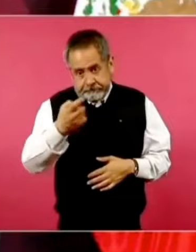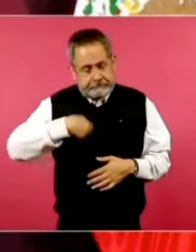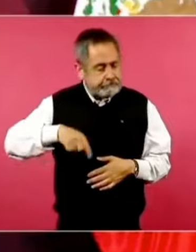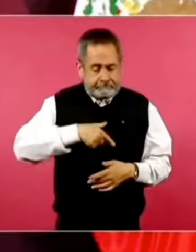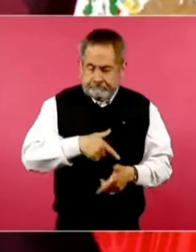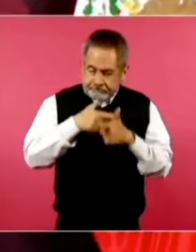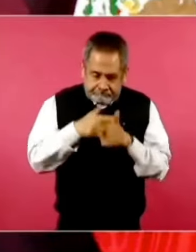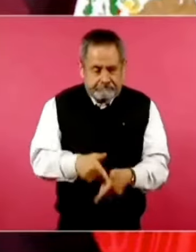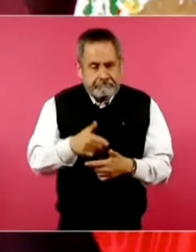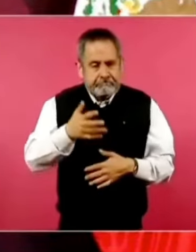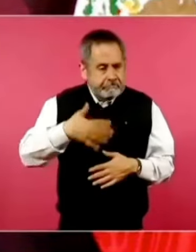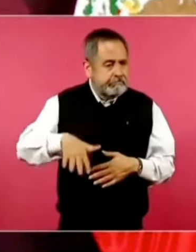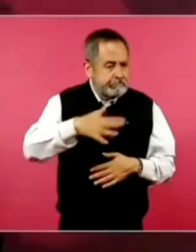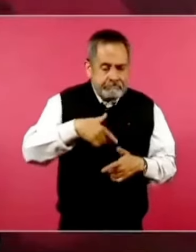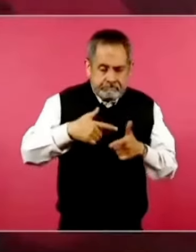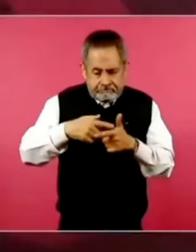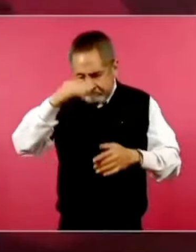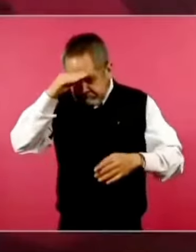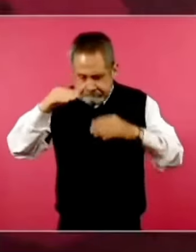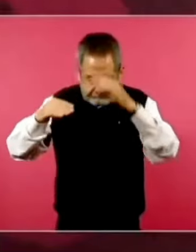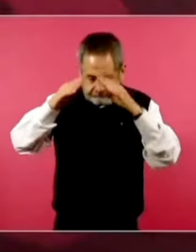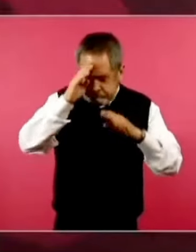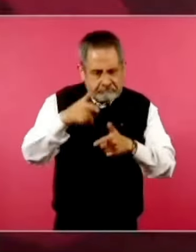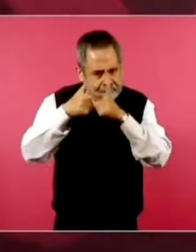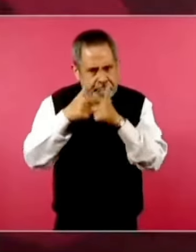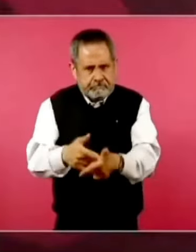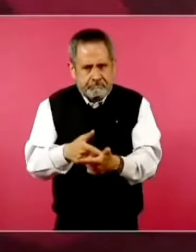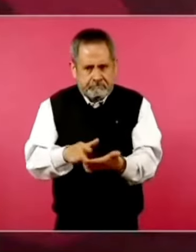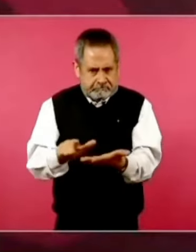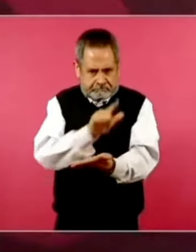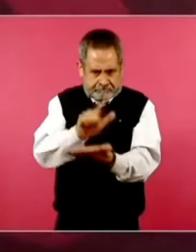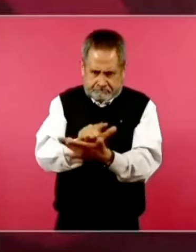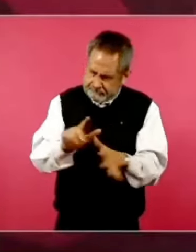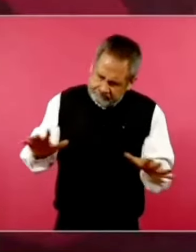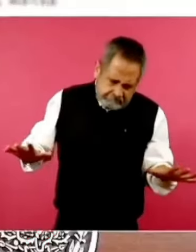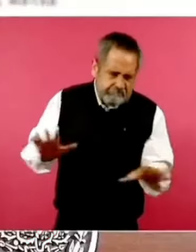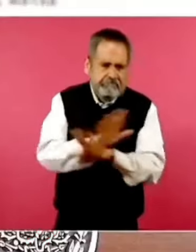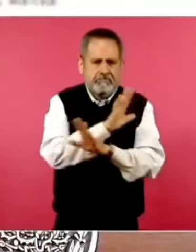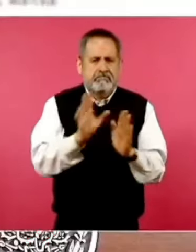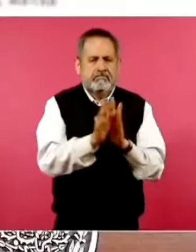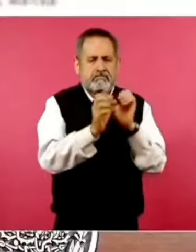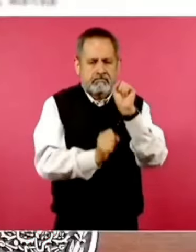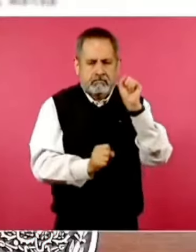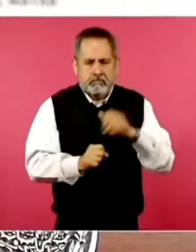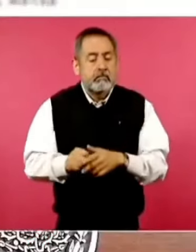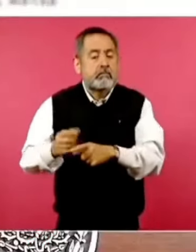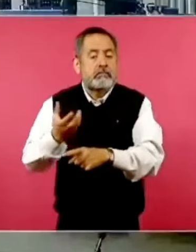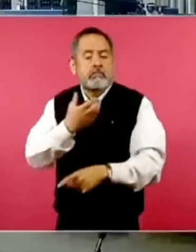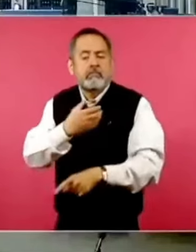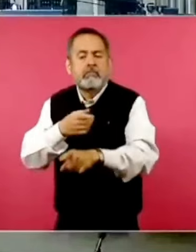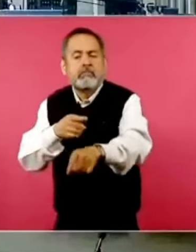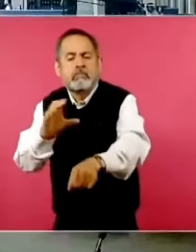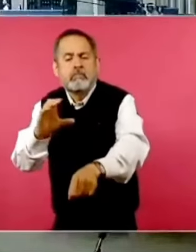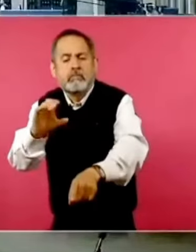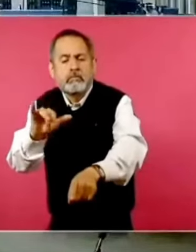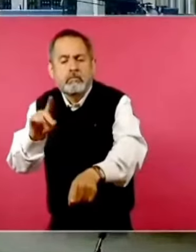Buscando el que se lleve a cabo la la reforma y Claudia me preguntabas algo de